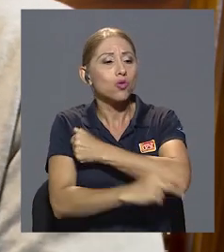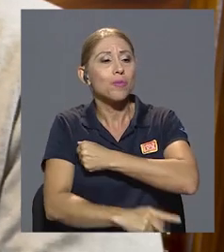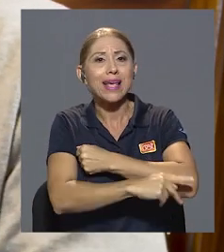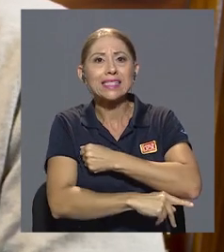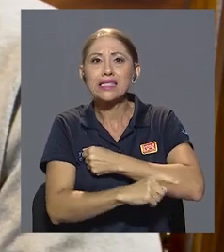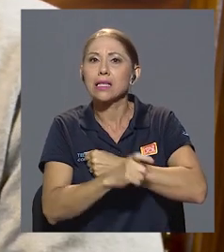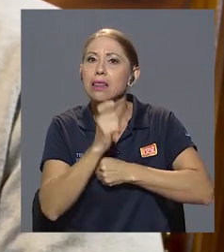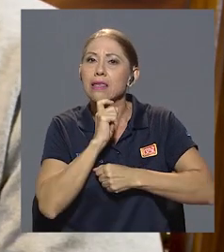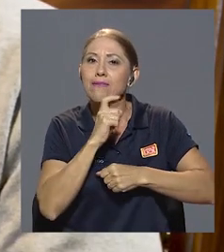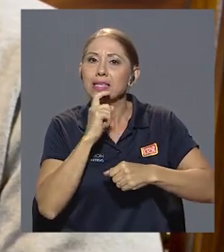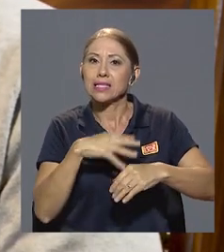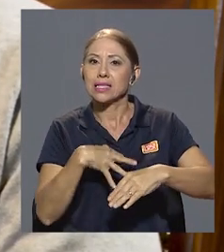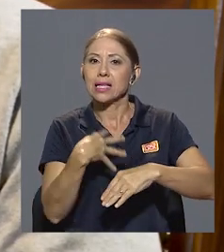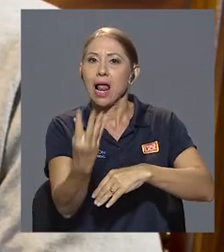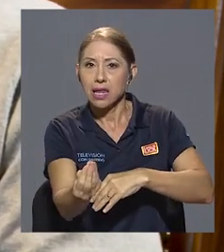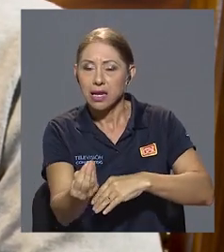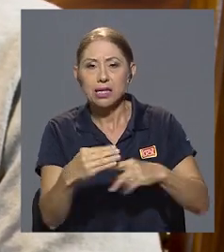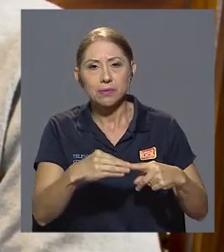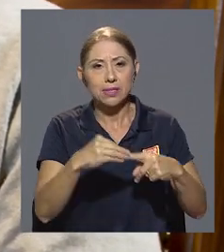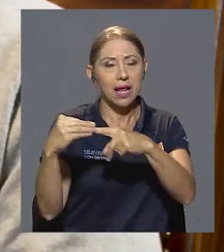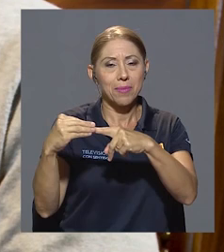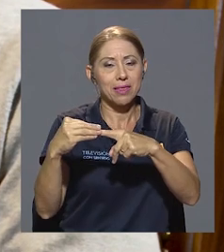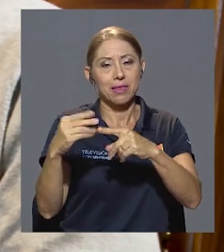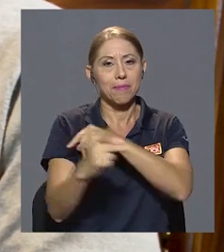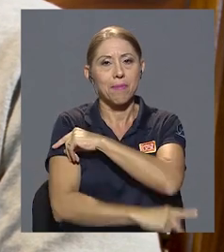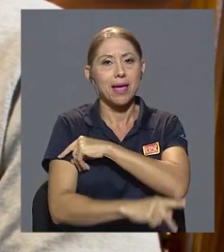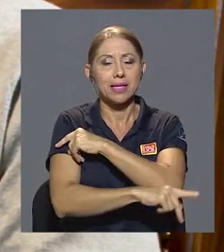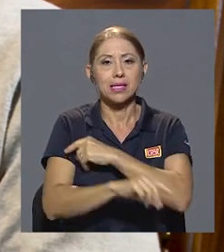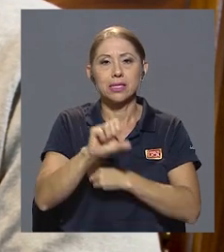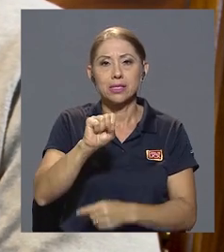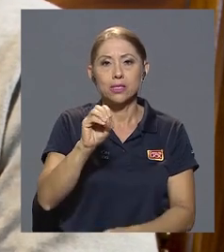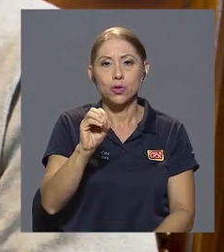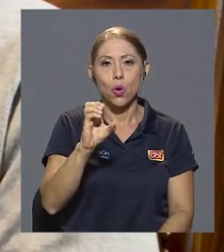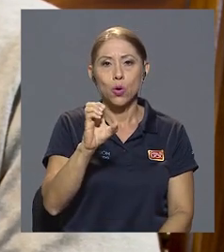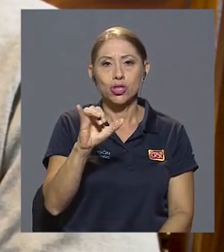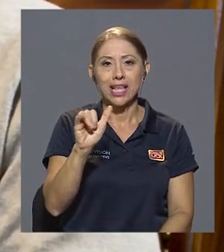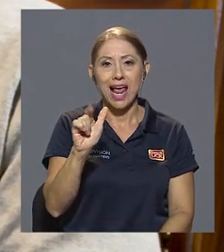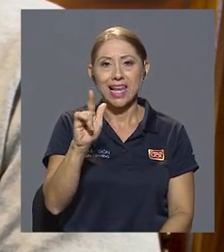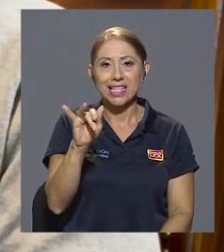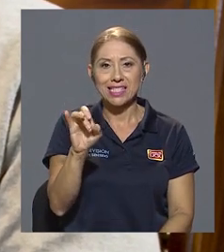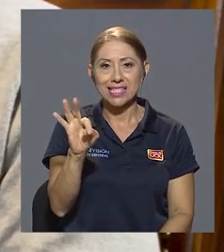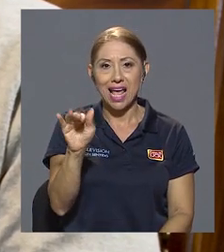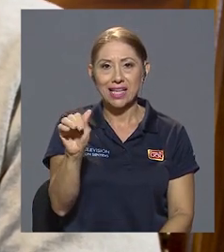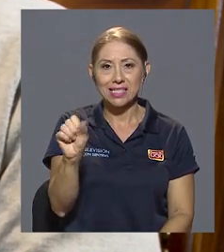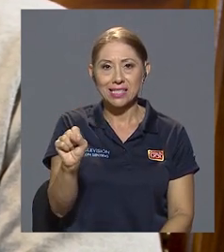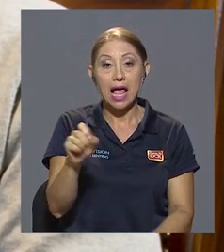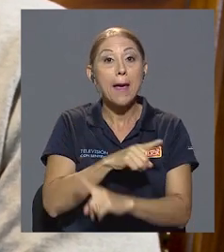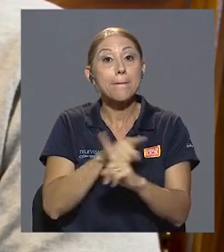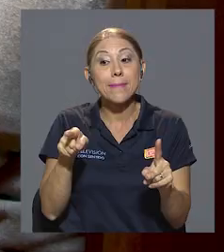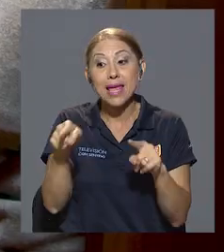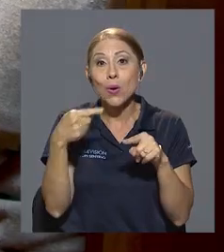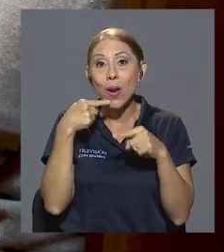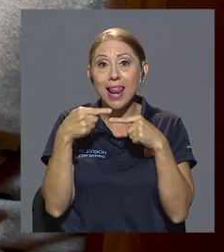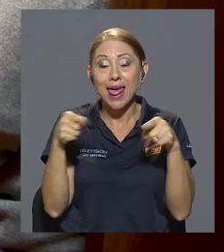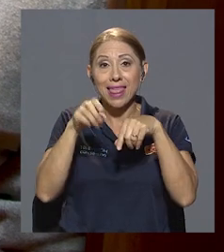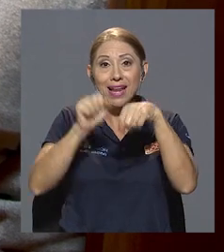en los países socialistas pero la declaración no resuelve el tema del derecho